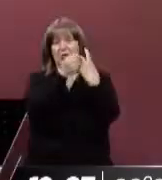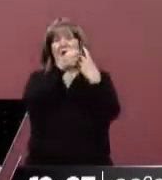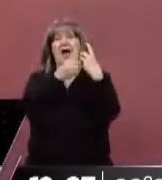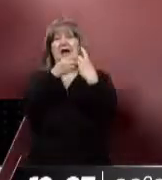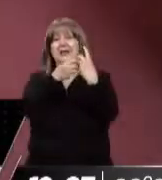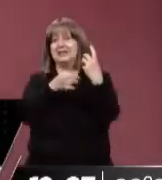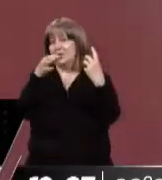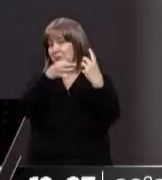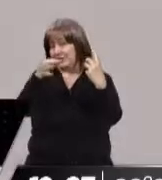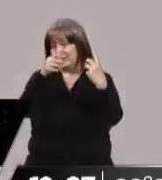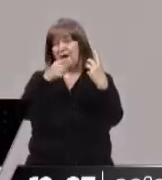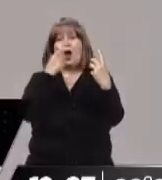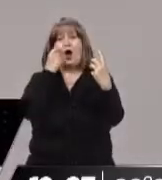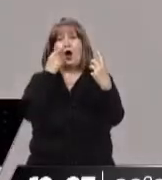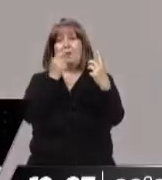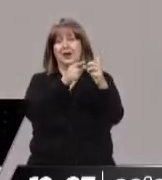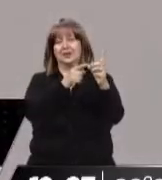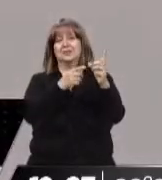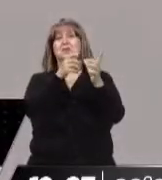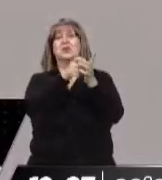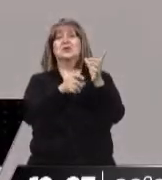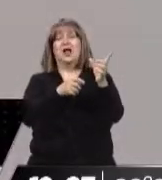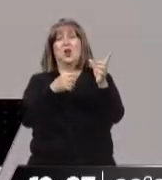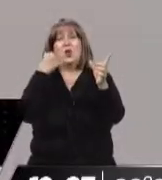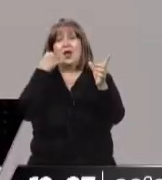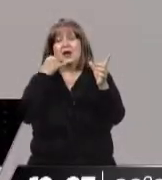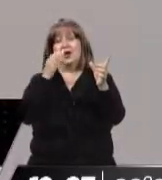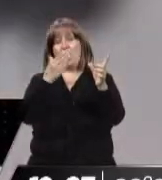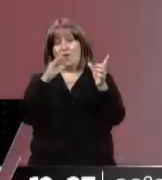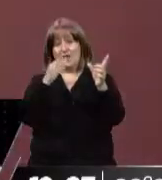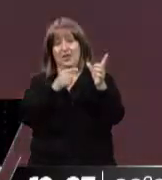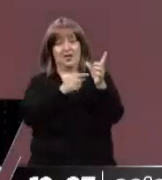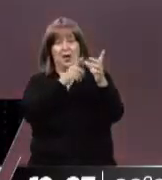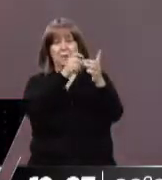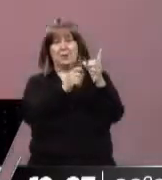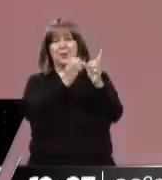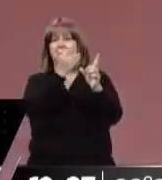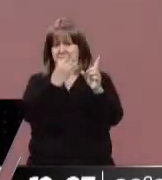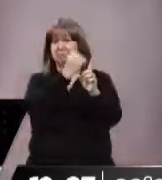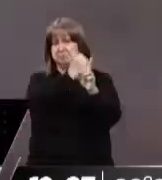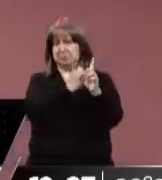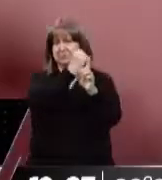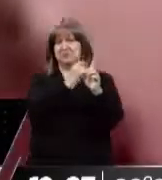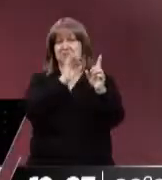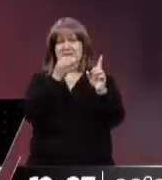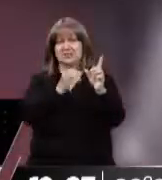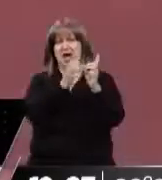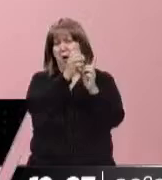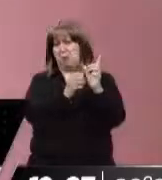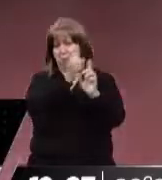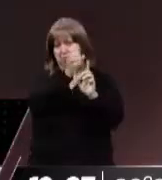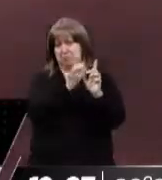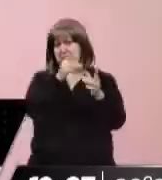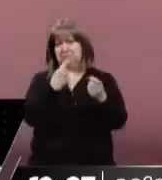también la estatura tatuajes hacen referencia a que le pertenecen en donde manipula está hermano